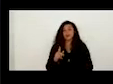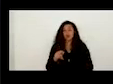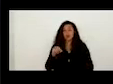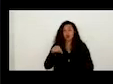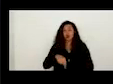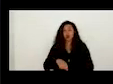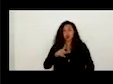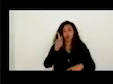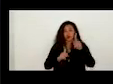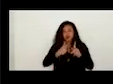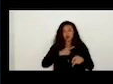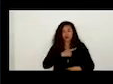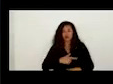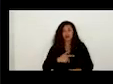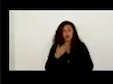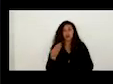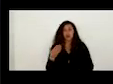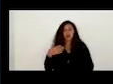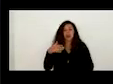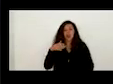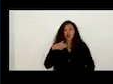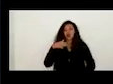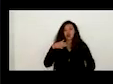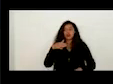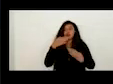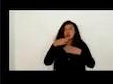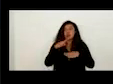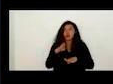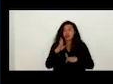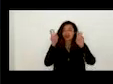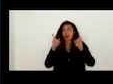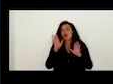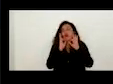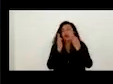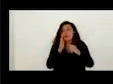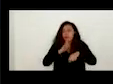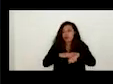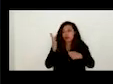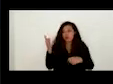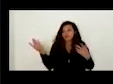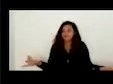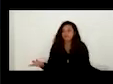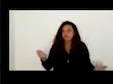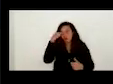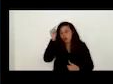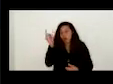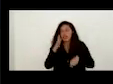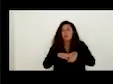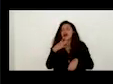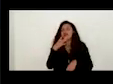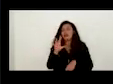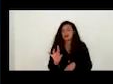ustedes de una forma un poco más laxa a este sentido. Digo todo bajo un